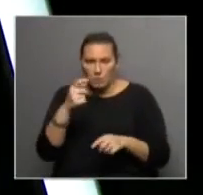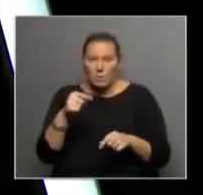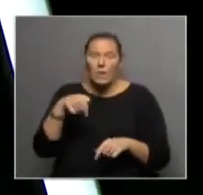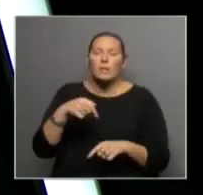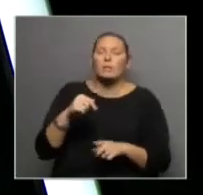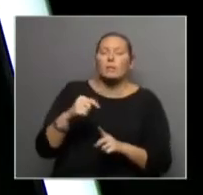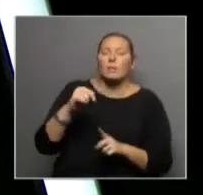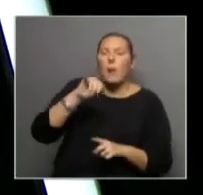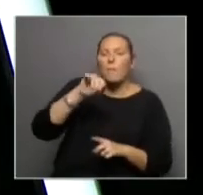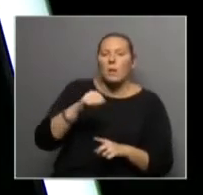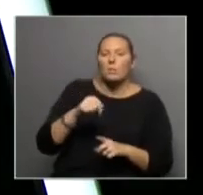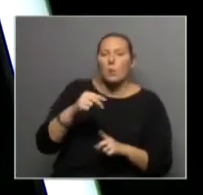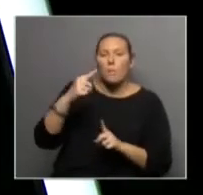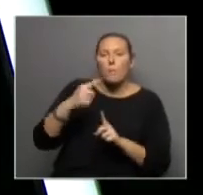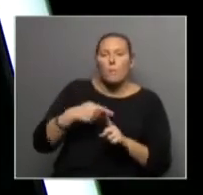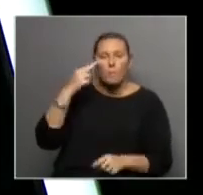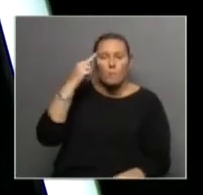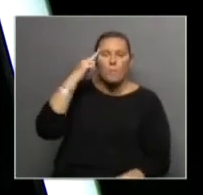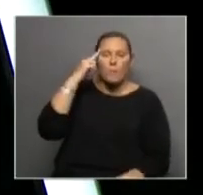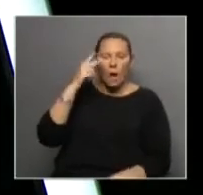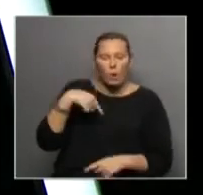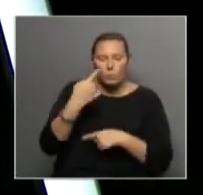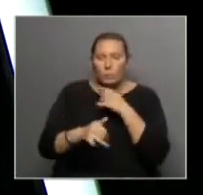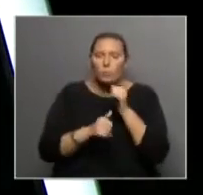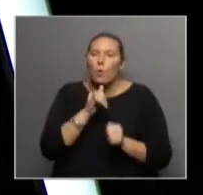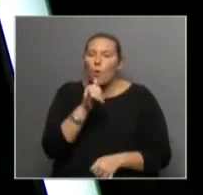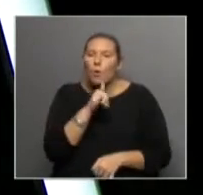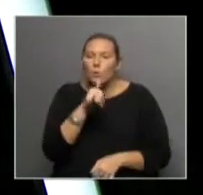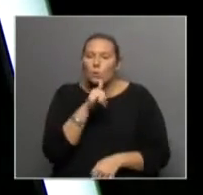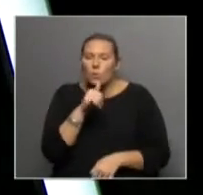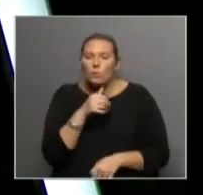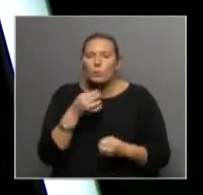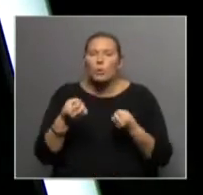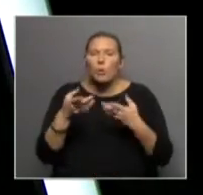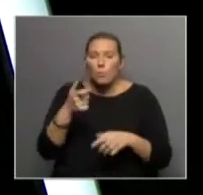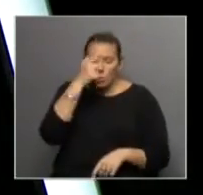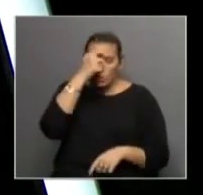mayo, mes de la memoria. Vamos a seguir contándoles cómo justamente la